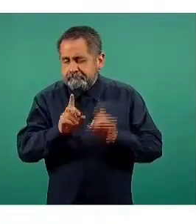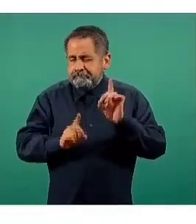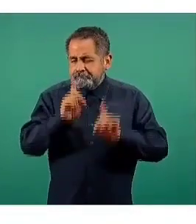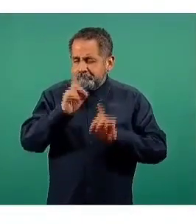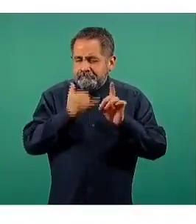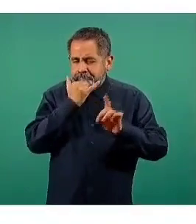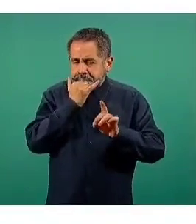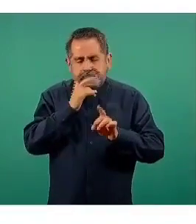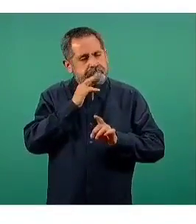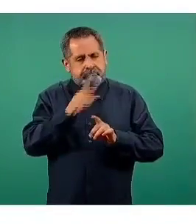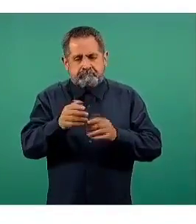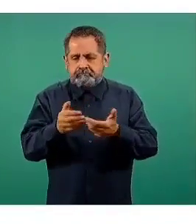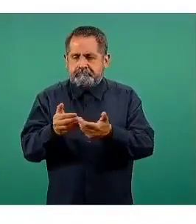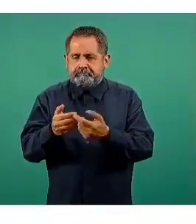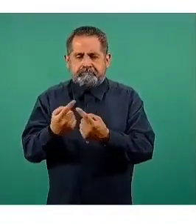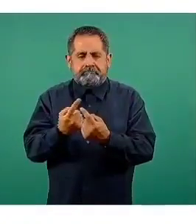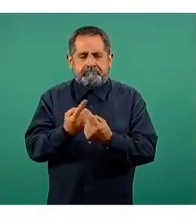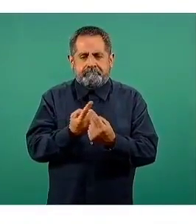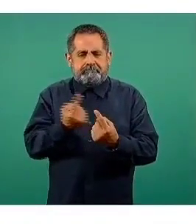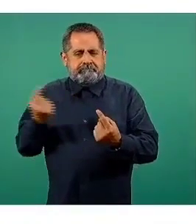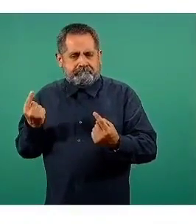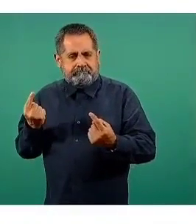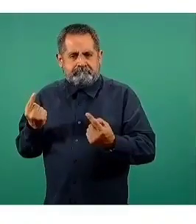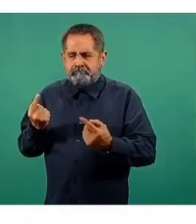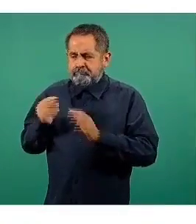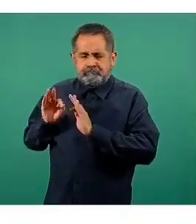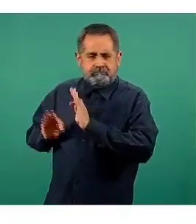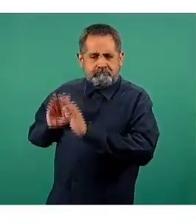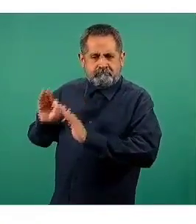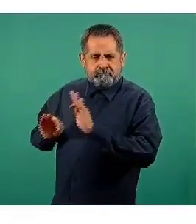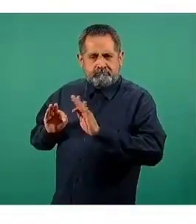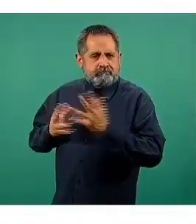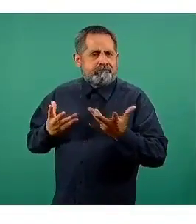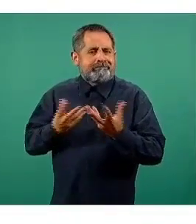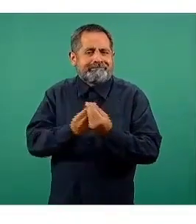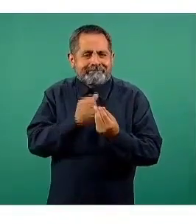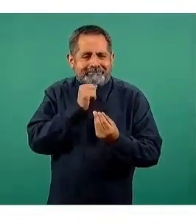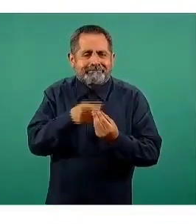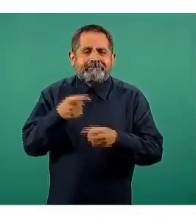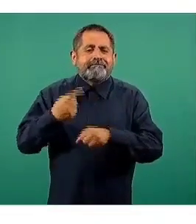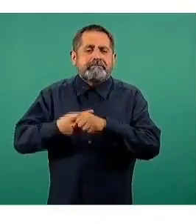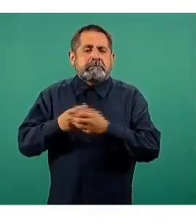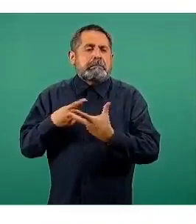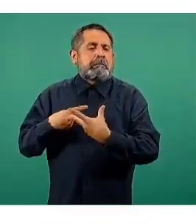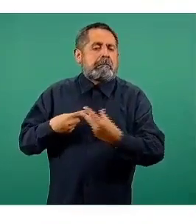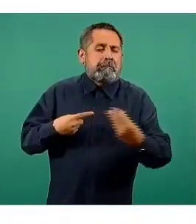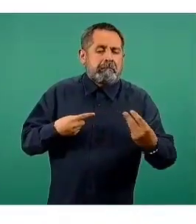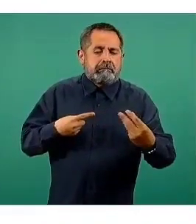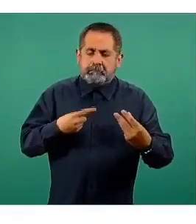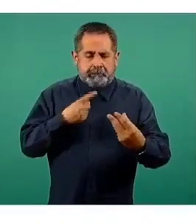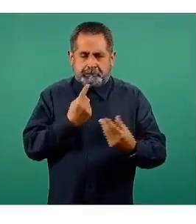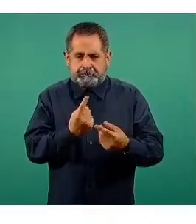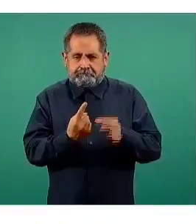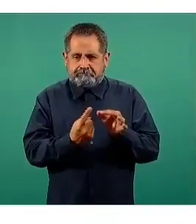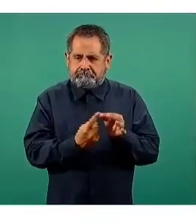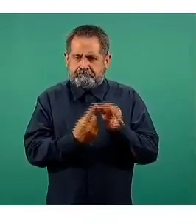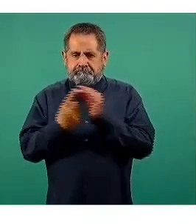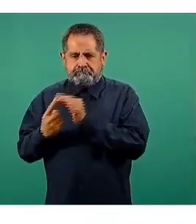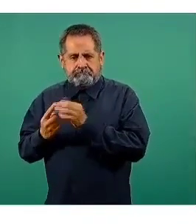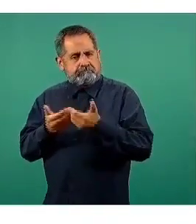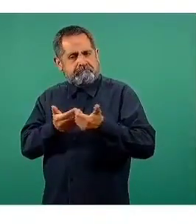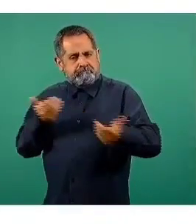sospechosos, aislarlos a domicilio o trasladarlos en caso de signos de alerta a través de las redes integradas de servicios de